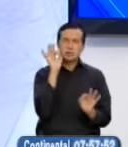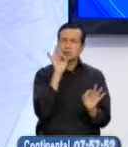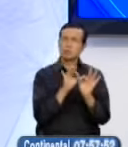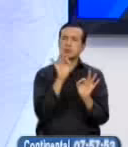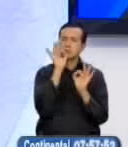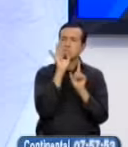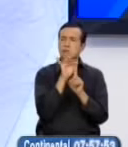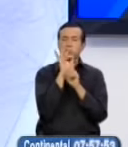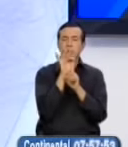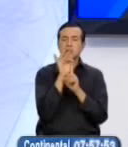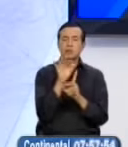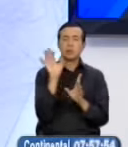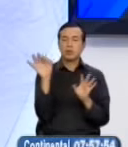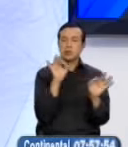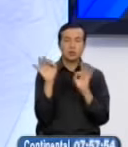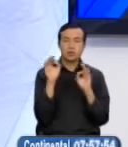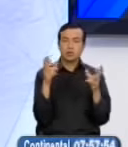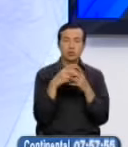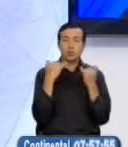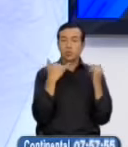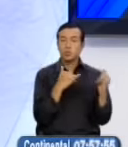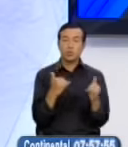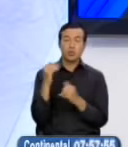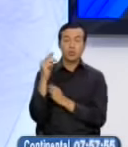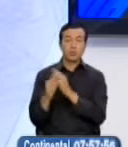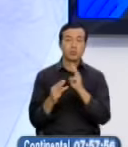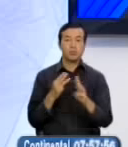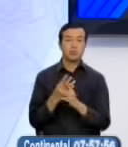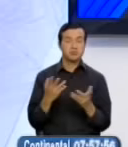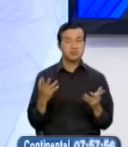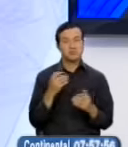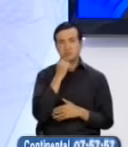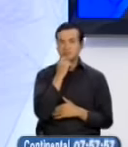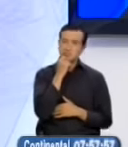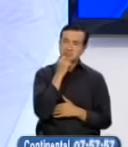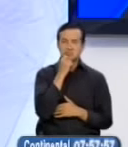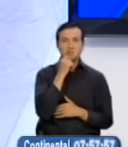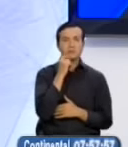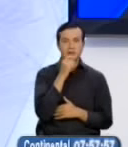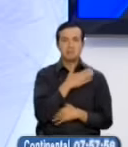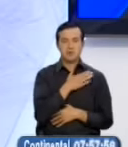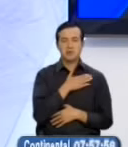histórico, el de todos los tiempos, de los mejores jugadores del mundo. Con cierto desparpajo,